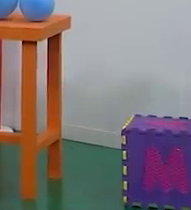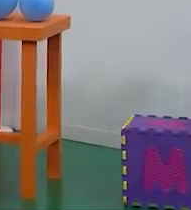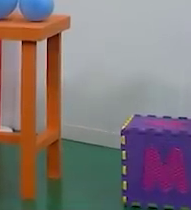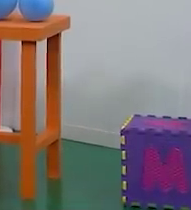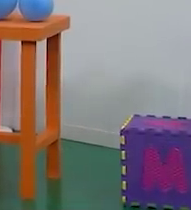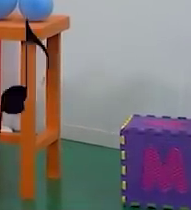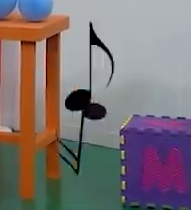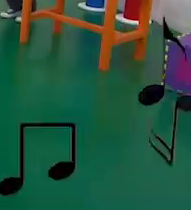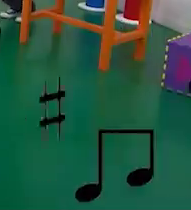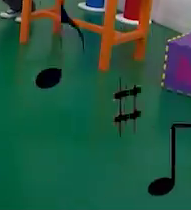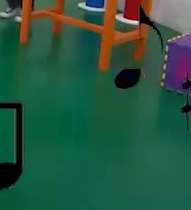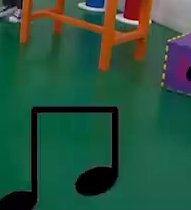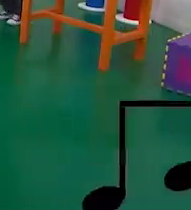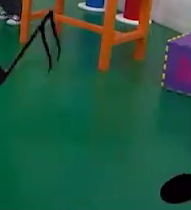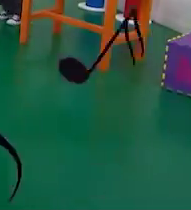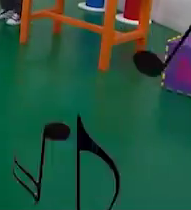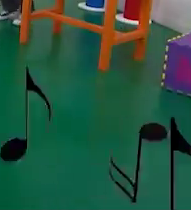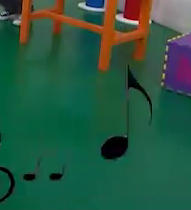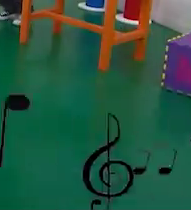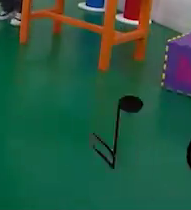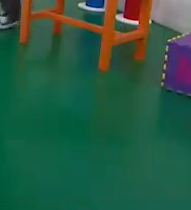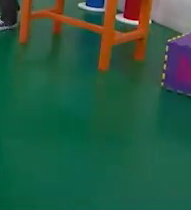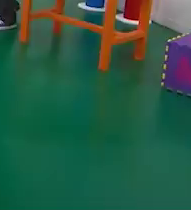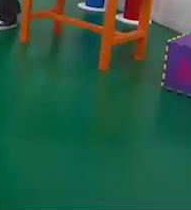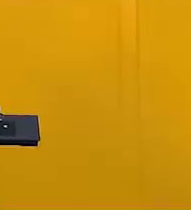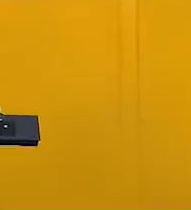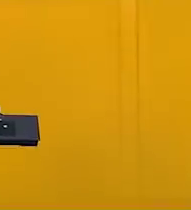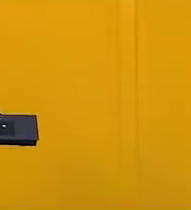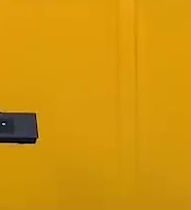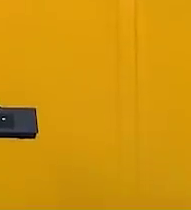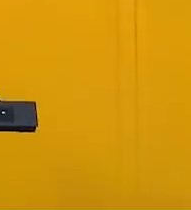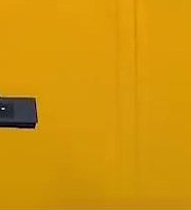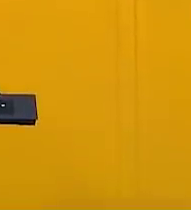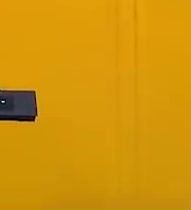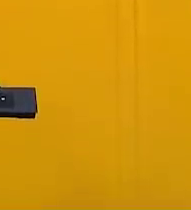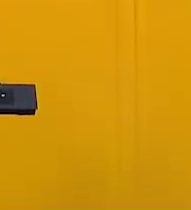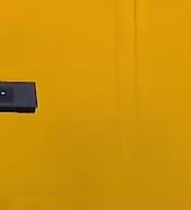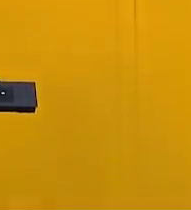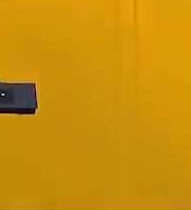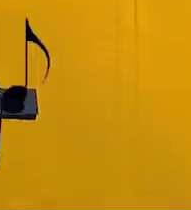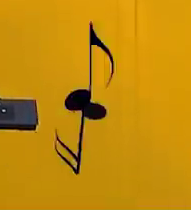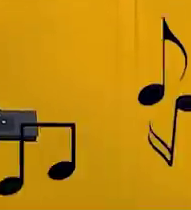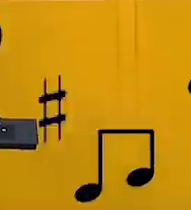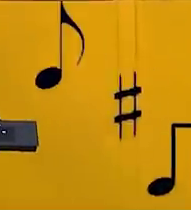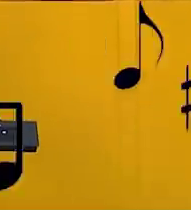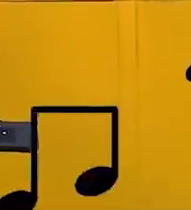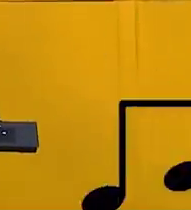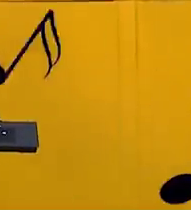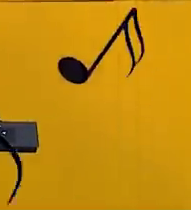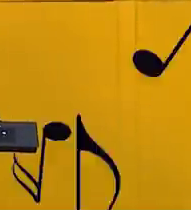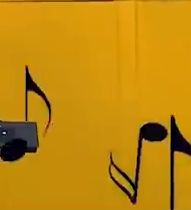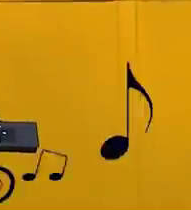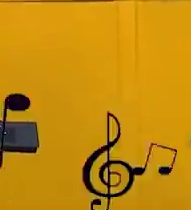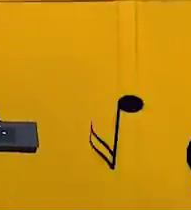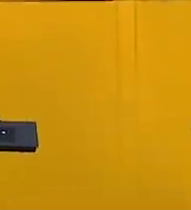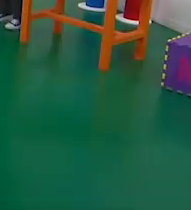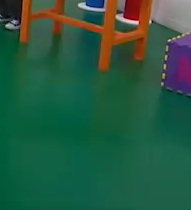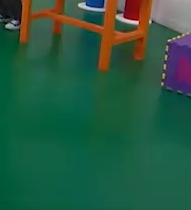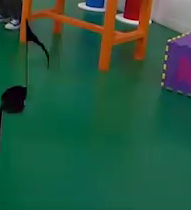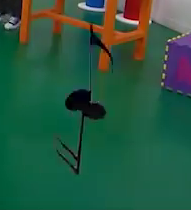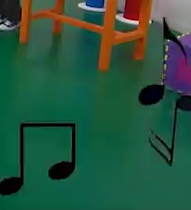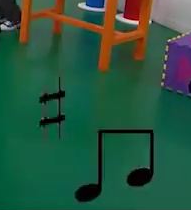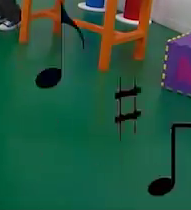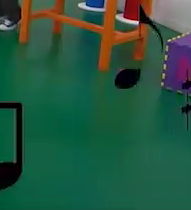Agudo, como grave, como el bajo. agudo como el piano.